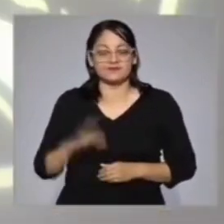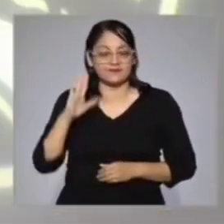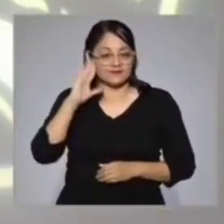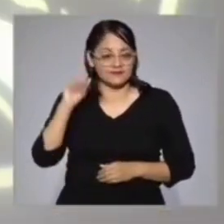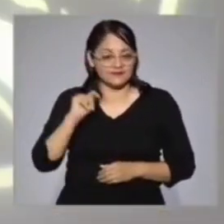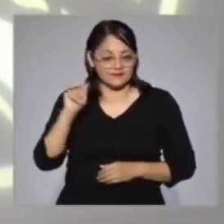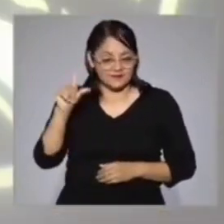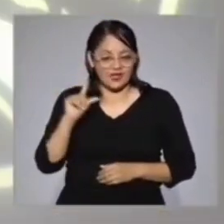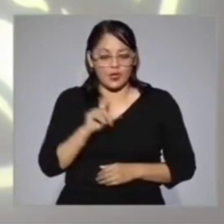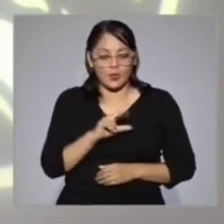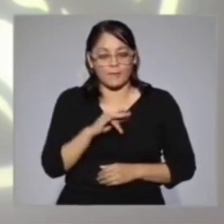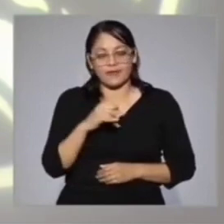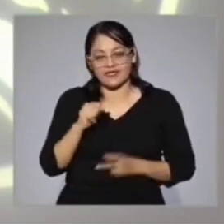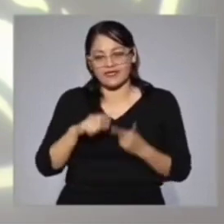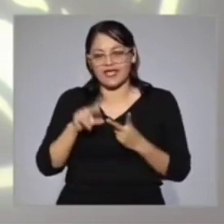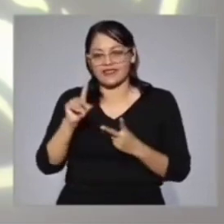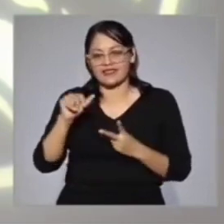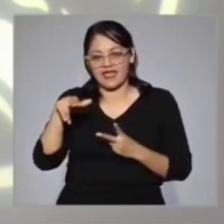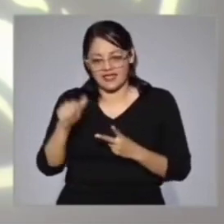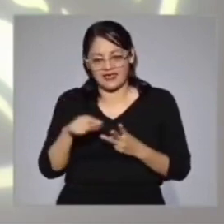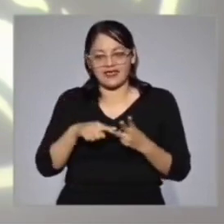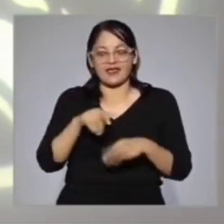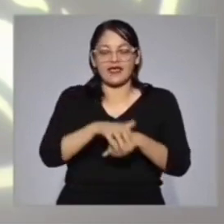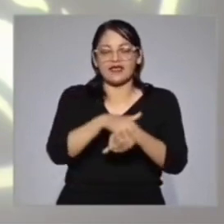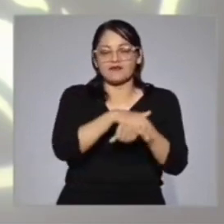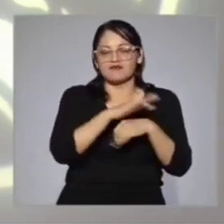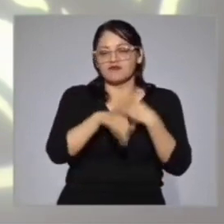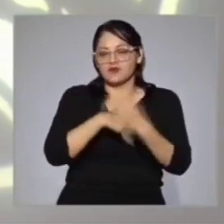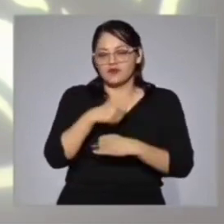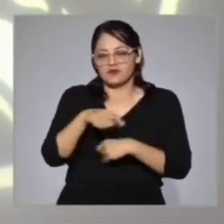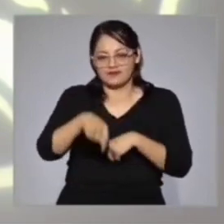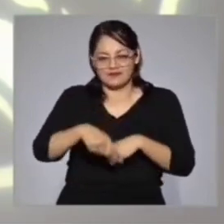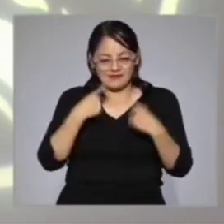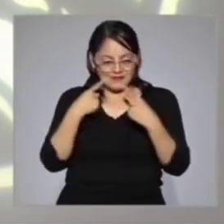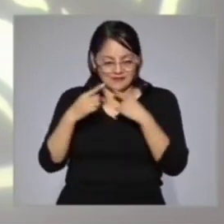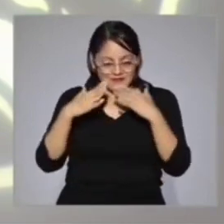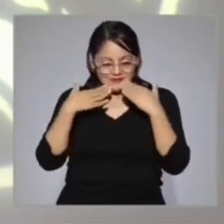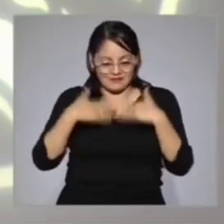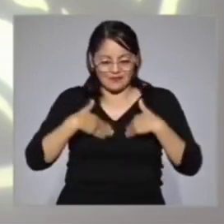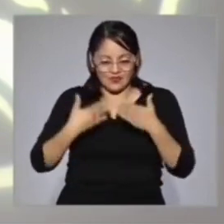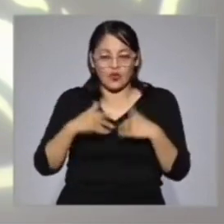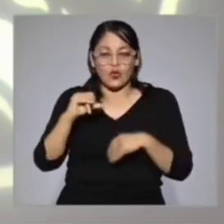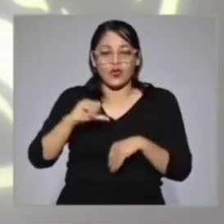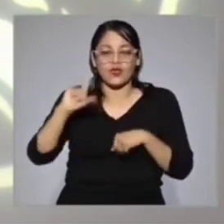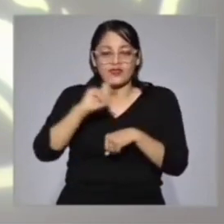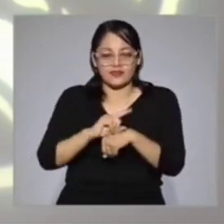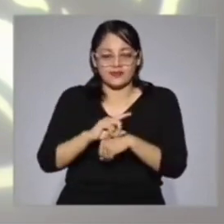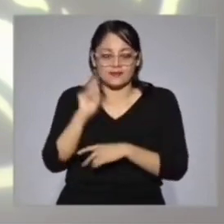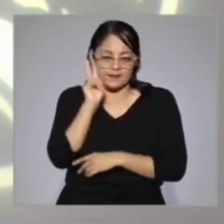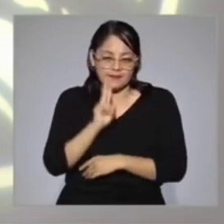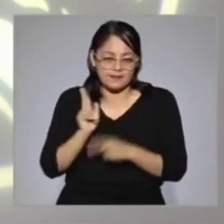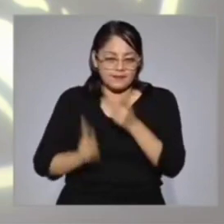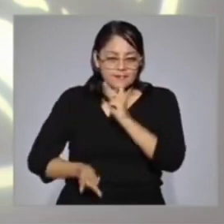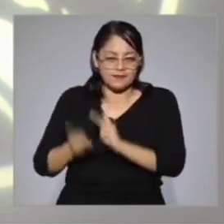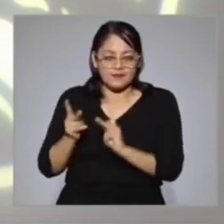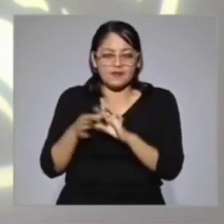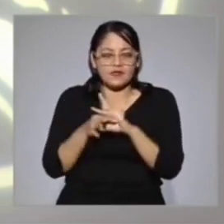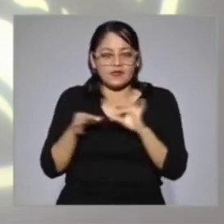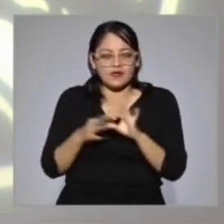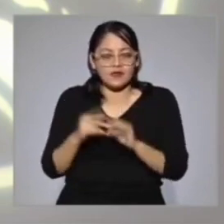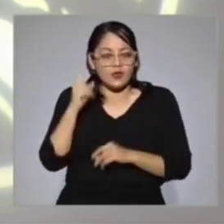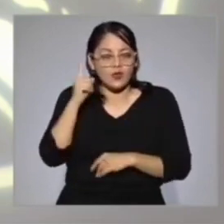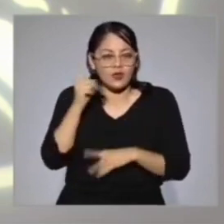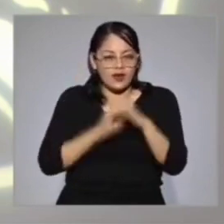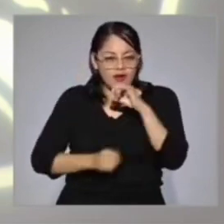Hola, ¿qué tal? Lupita, Diana Laura, amigos y amigas que nos siguen aquí en Diálogos en Confianza. El día de hoy vamos a hablar de una de